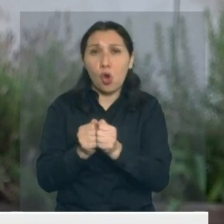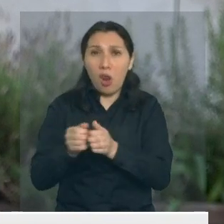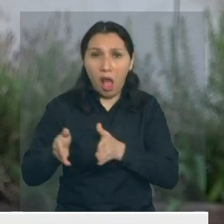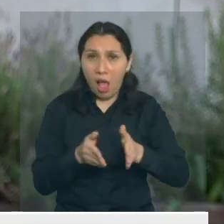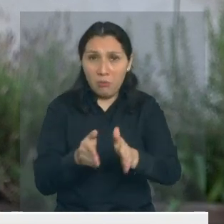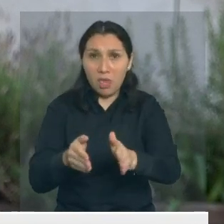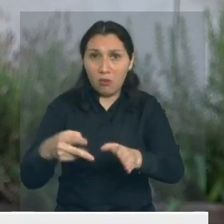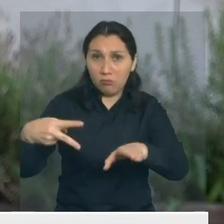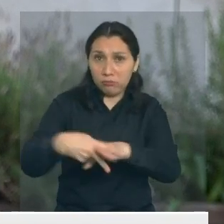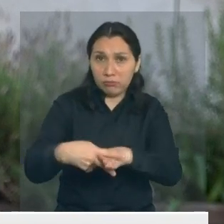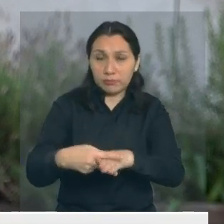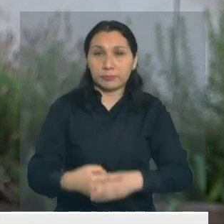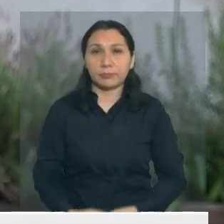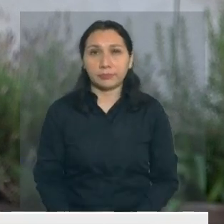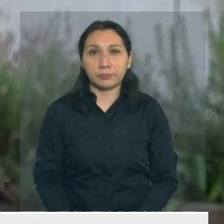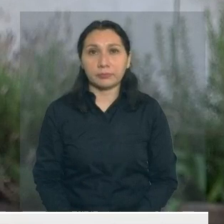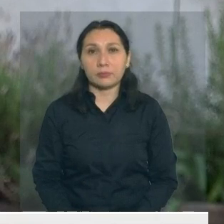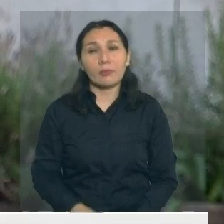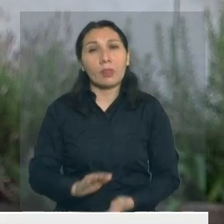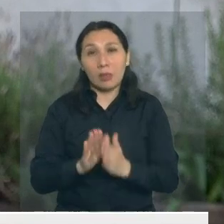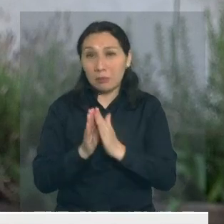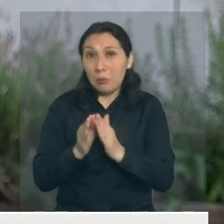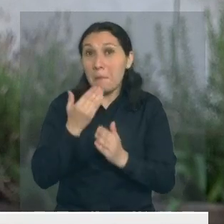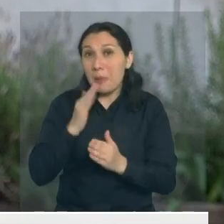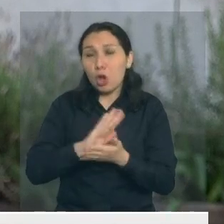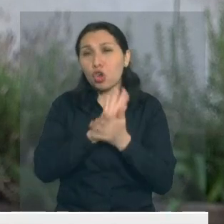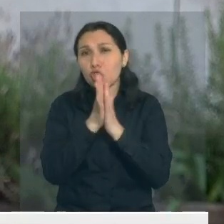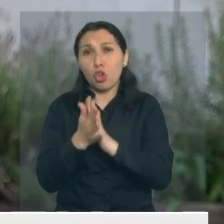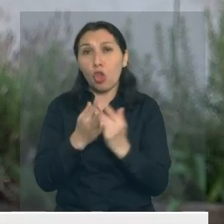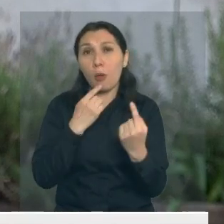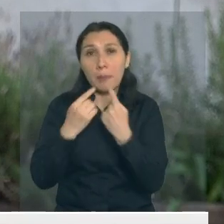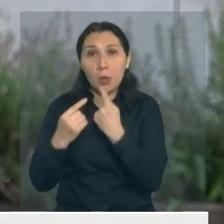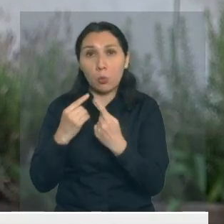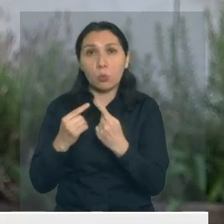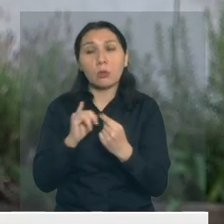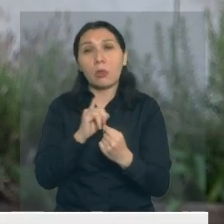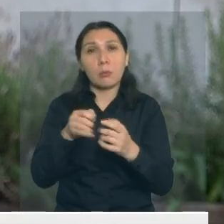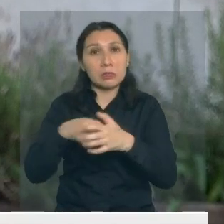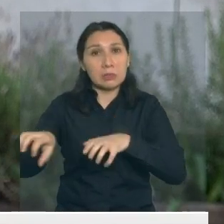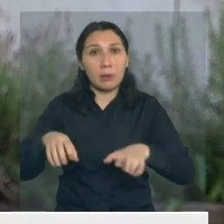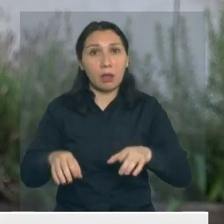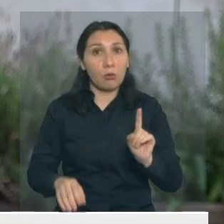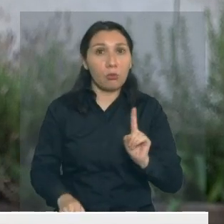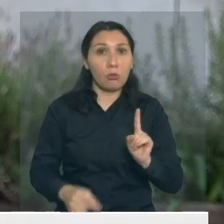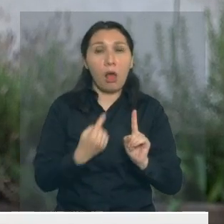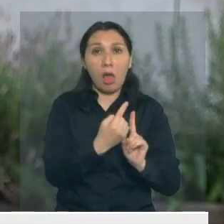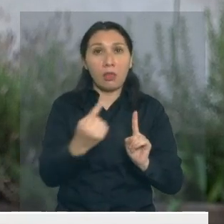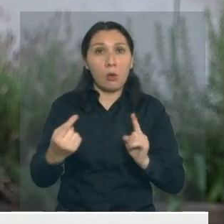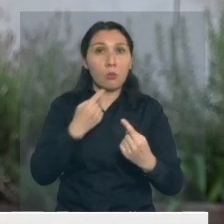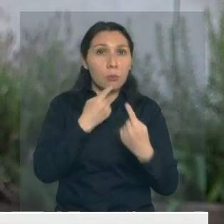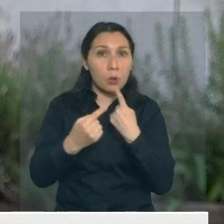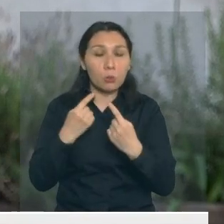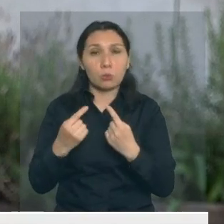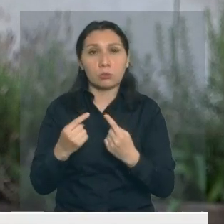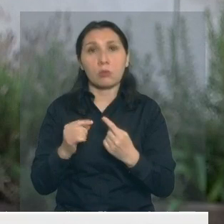cortadas? ¿Les parece si hacemos todas las preguntas y nos distribuimos de acuerdo a cartera? ¿No? ¿Van uno por uno?